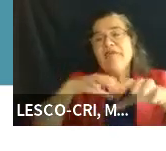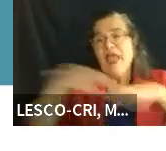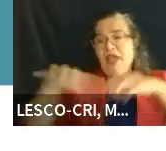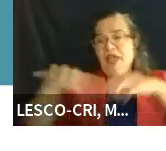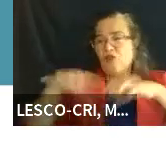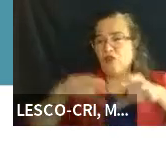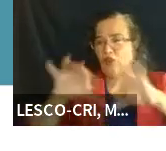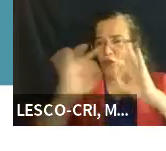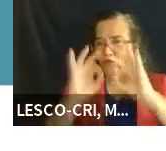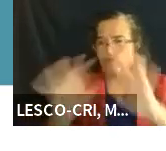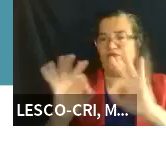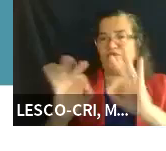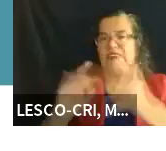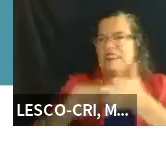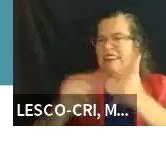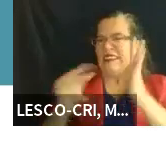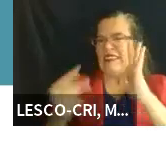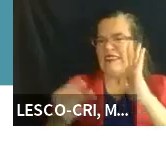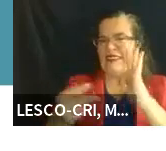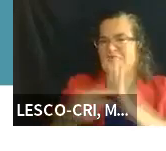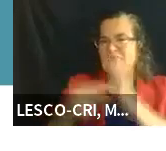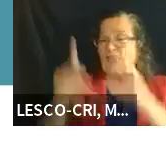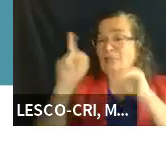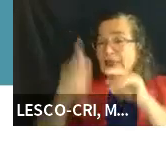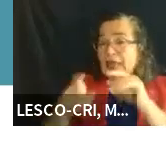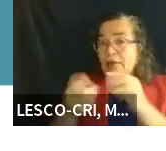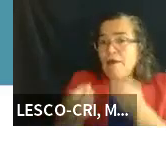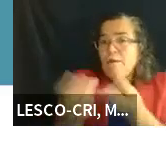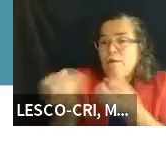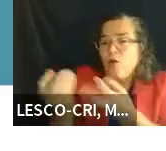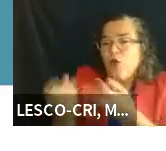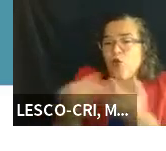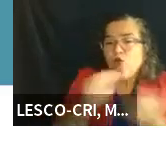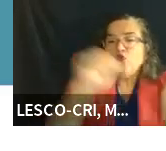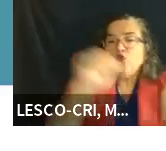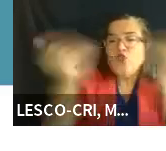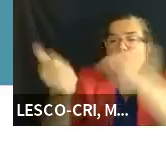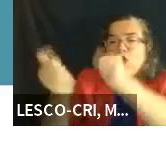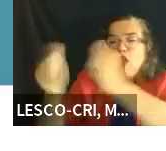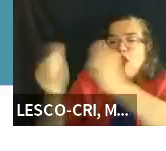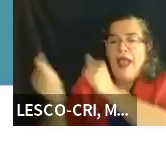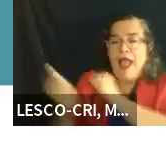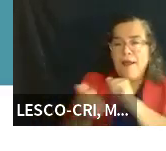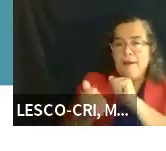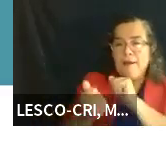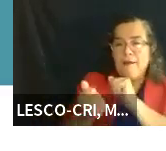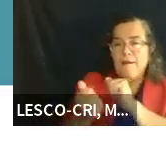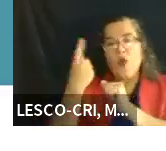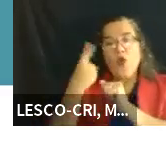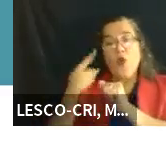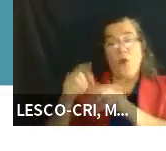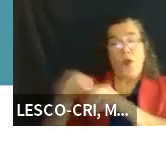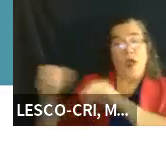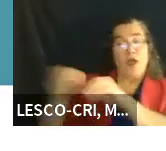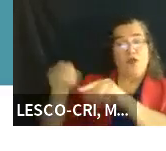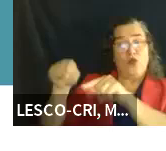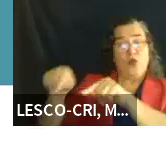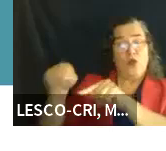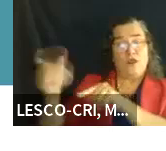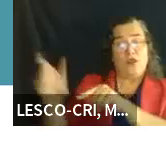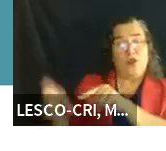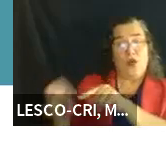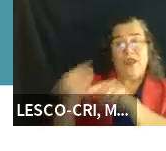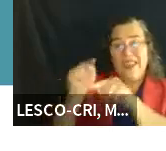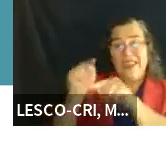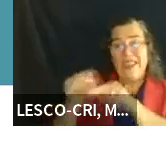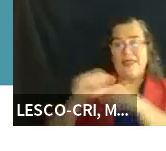decir, debe haber una producción de cambio como correlato de la actuación del sujeto y que conlleve